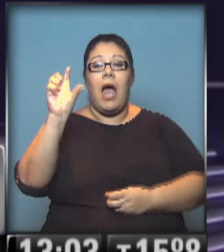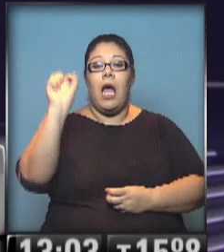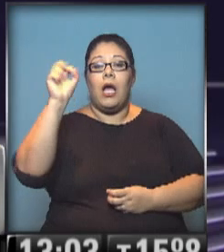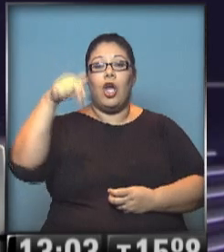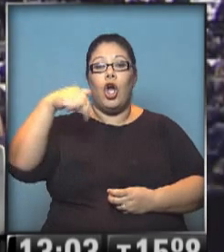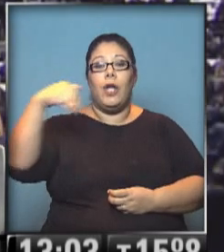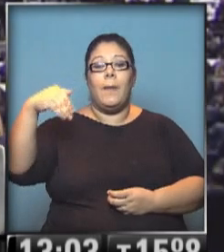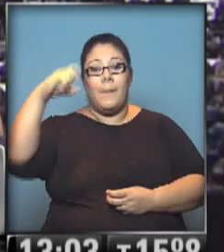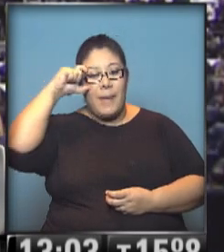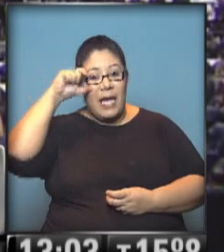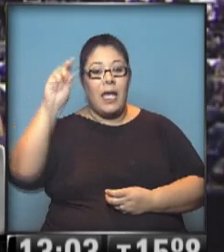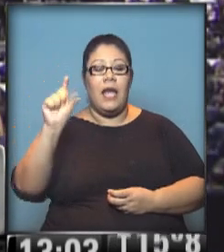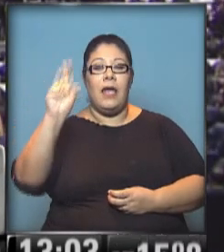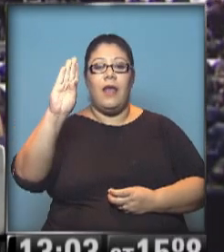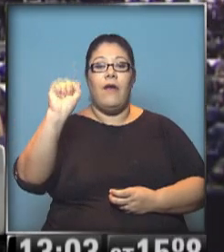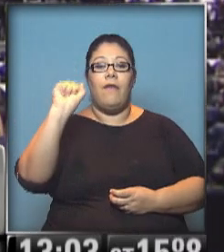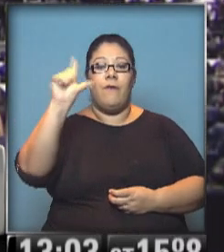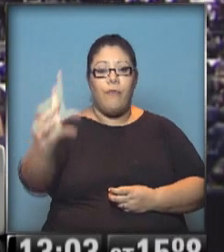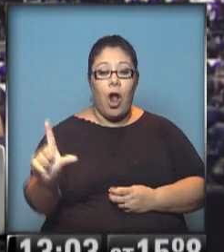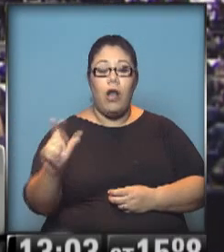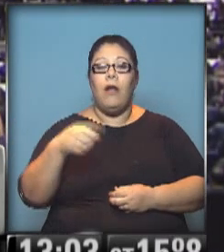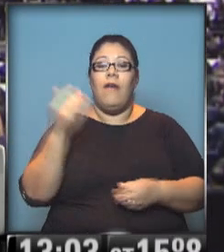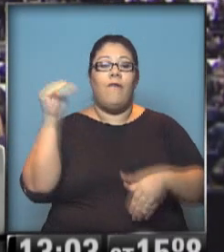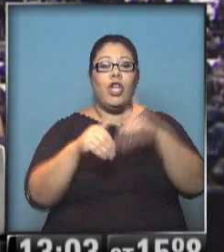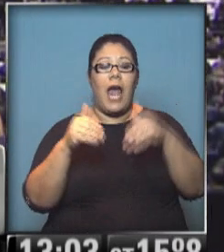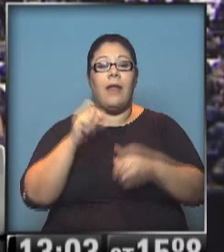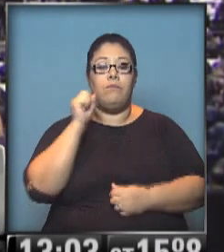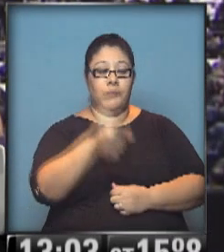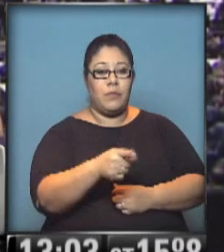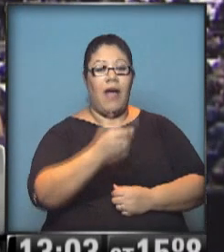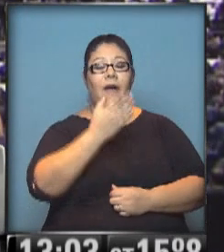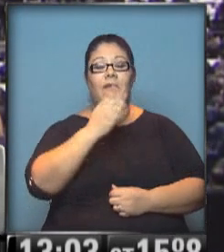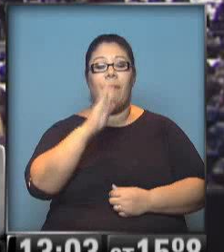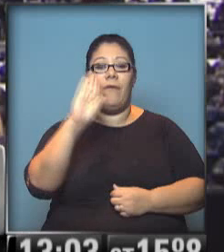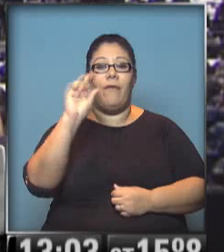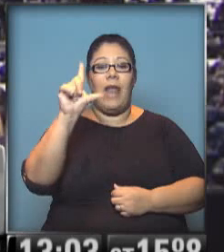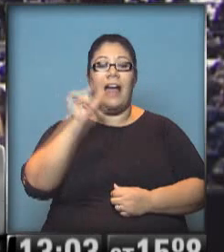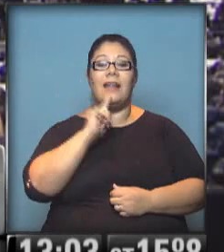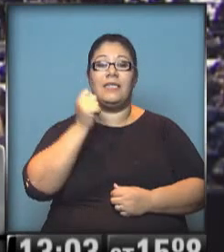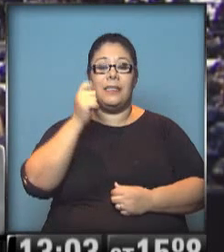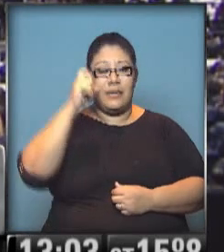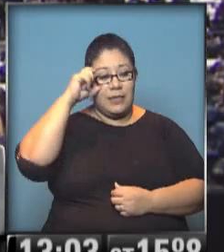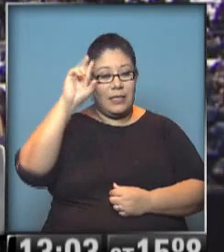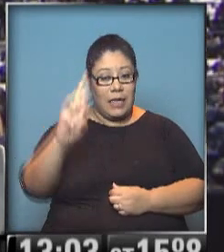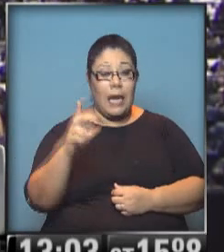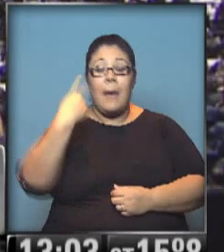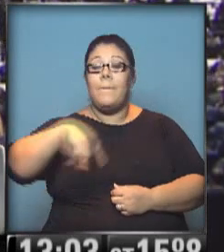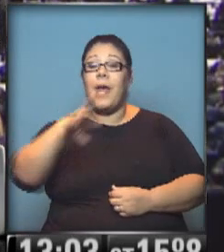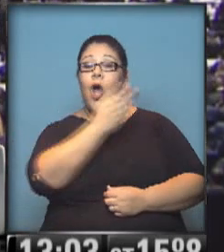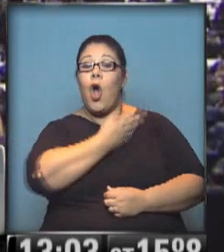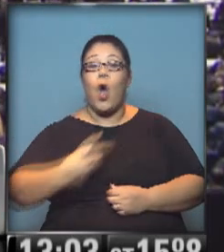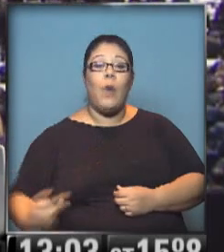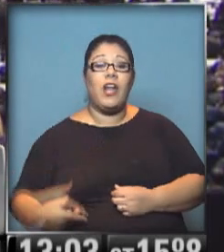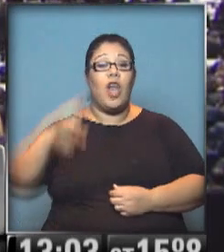convencida absolutamente de votar a Blatter. Sin embargo, rápidamente, según se dice, por presión del gobierno chileno,